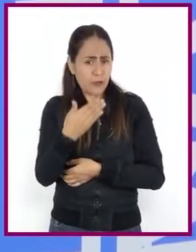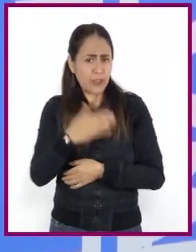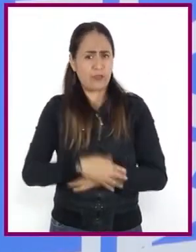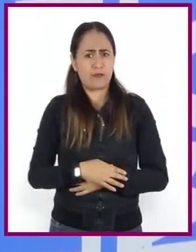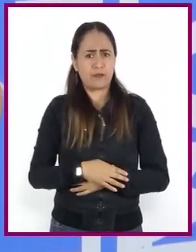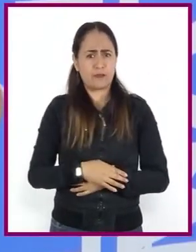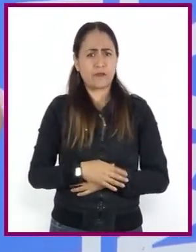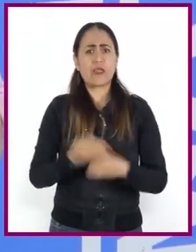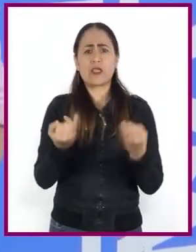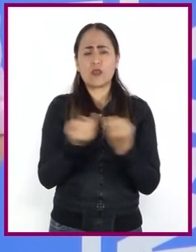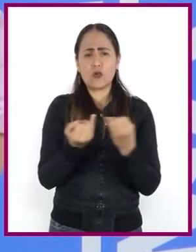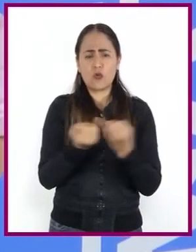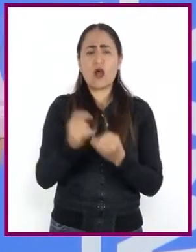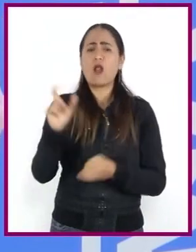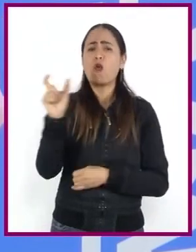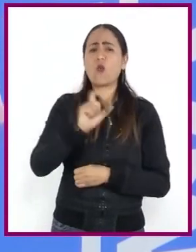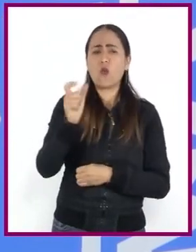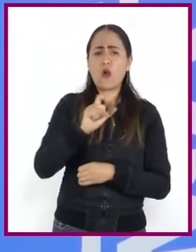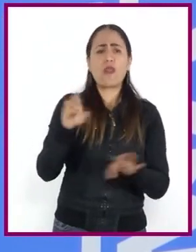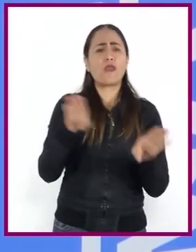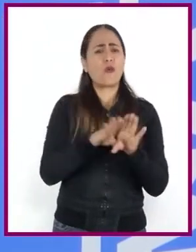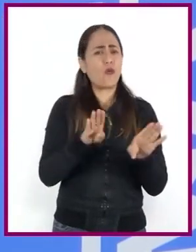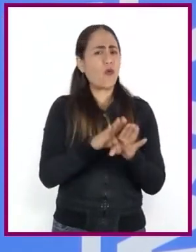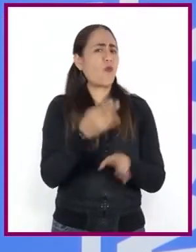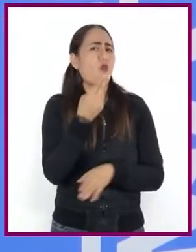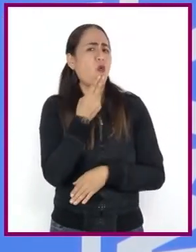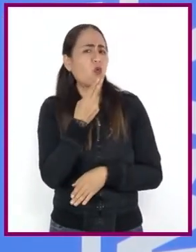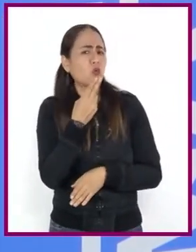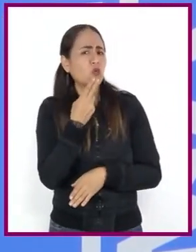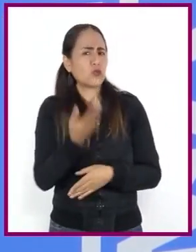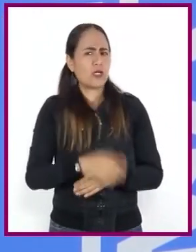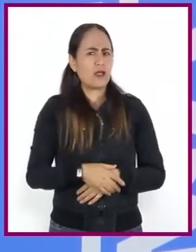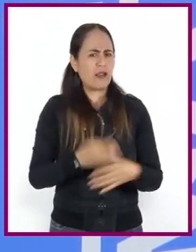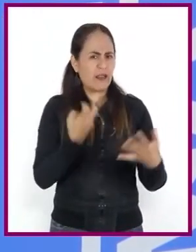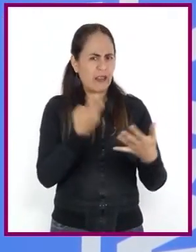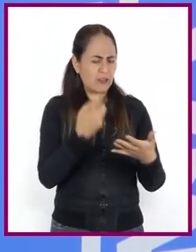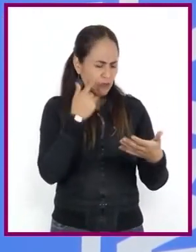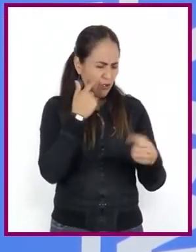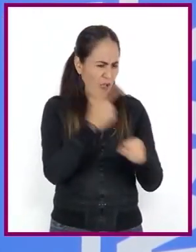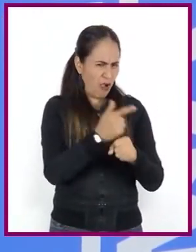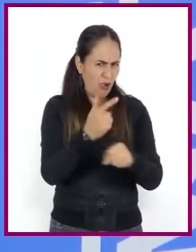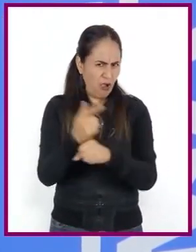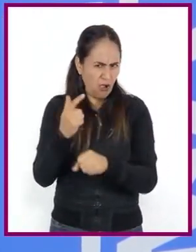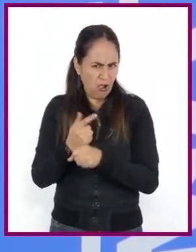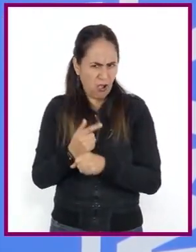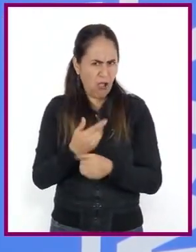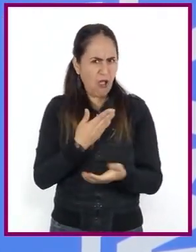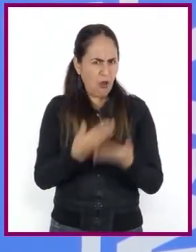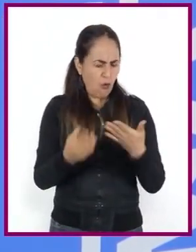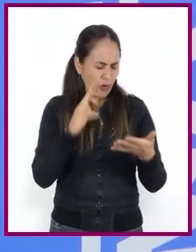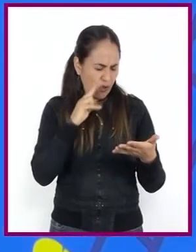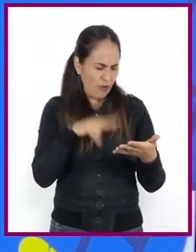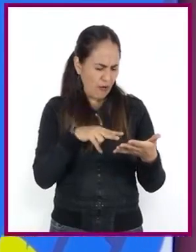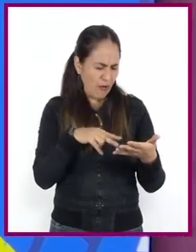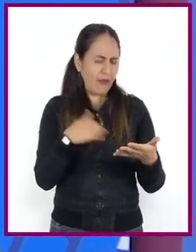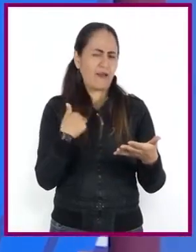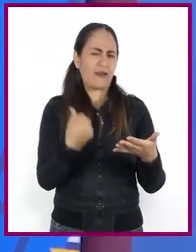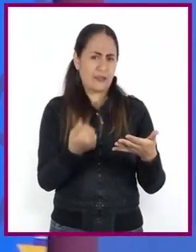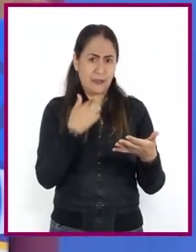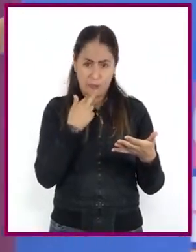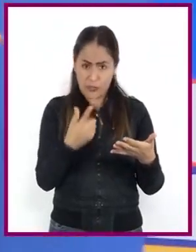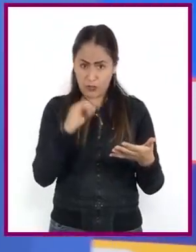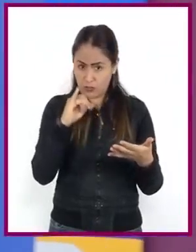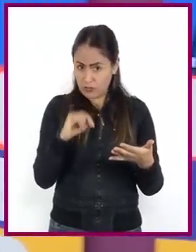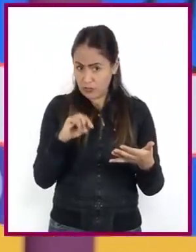comenten cuándo y cómo los han usado y si influyó el identificar estos elementos trabajados. En